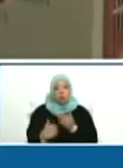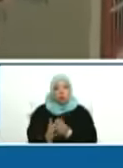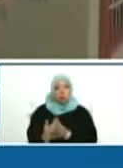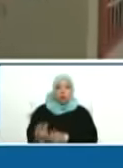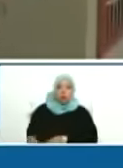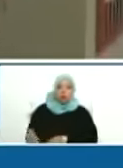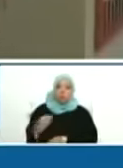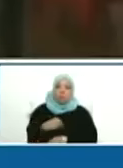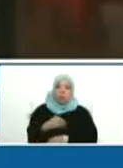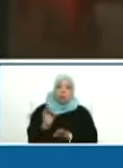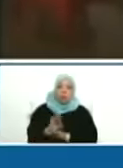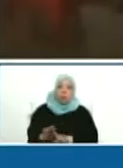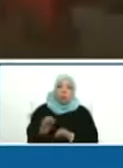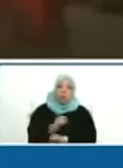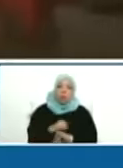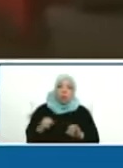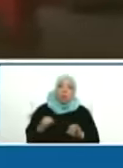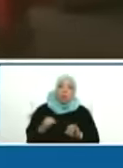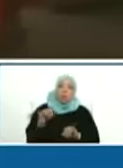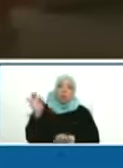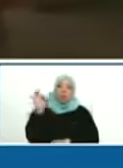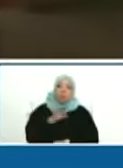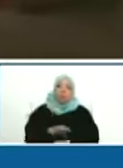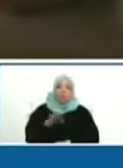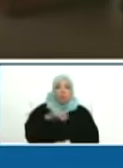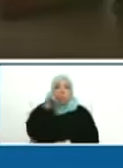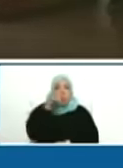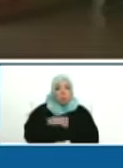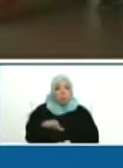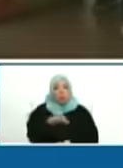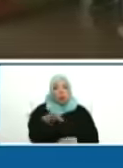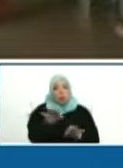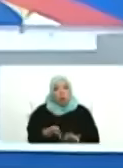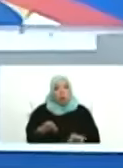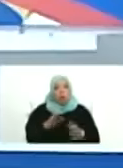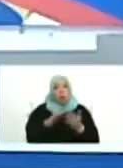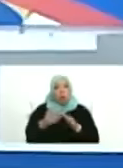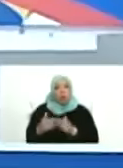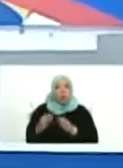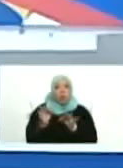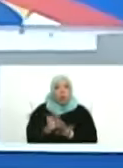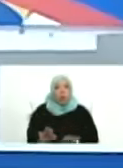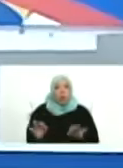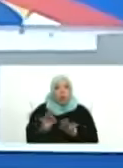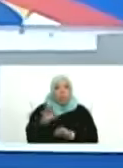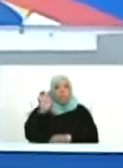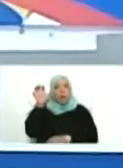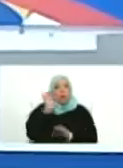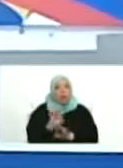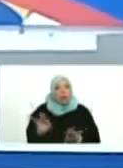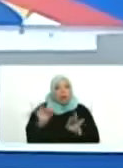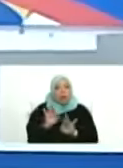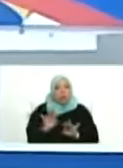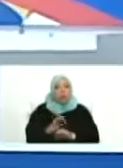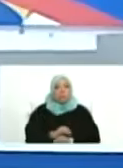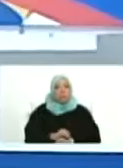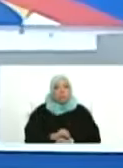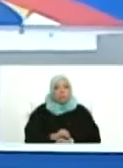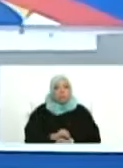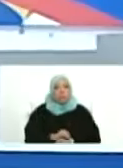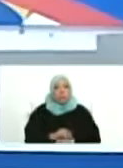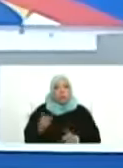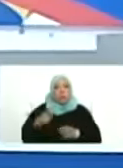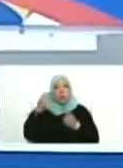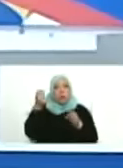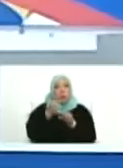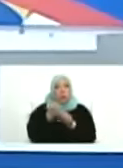nada. Independencia o nada, pueblo o nada, comuna o nada, patria o nada. Esa es la